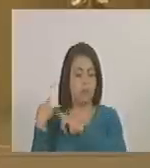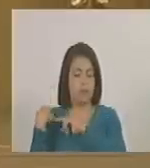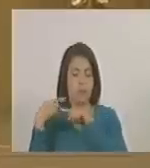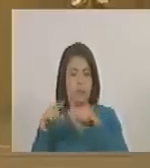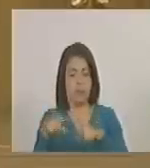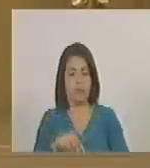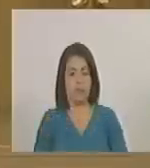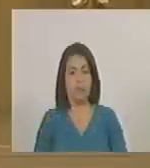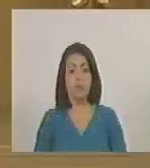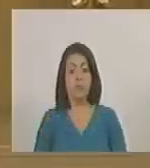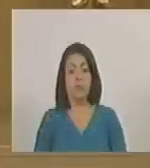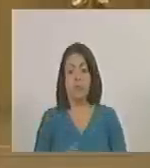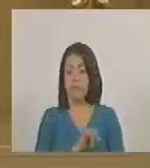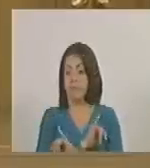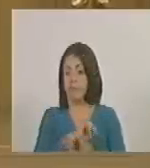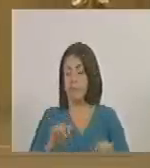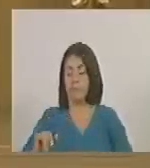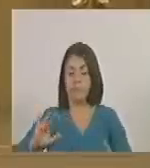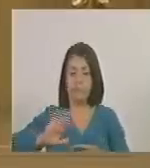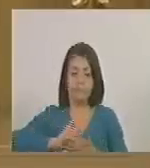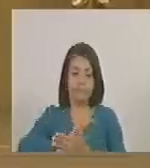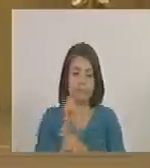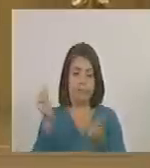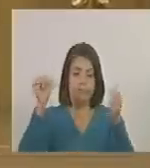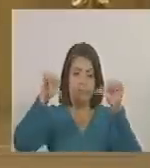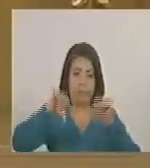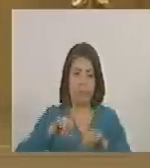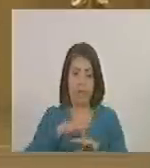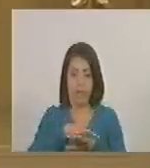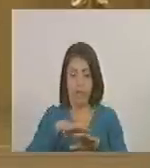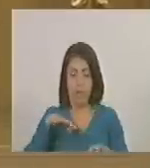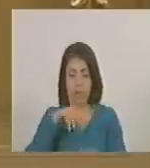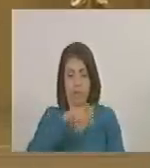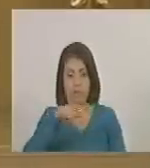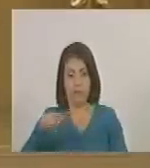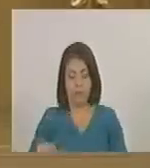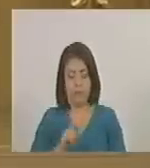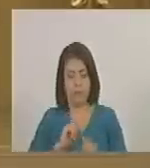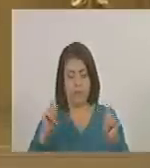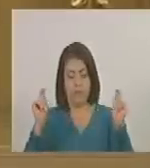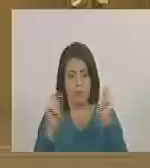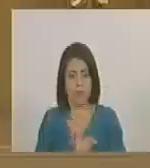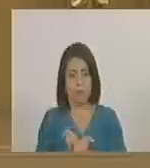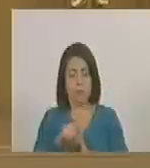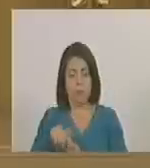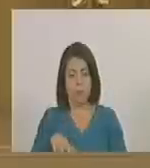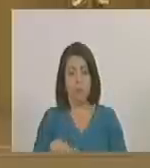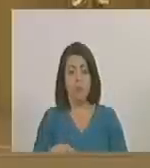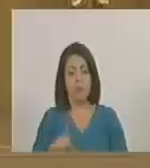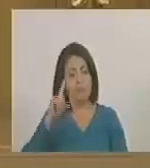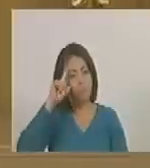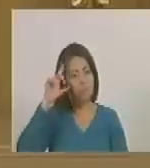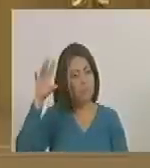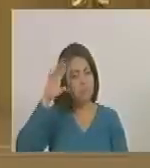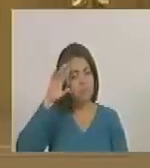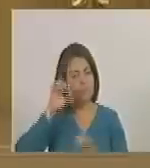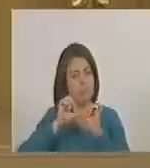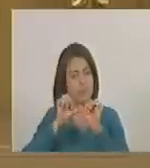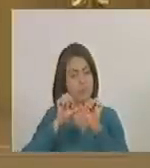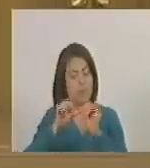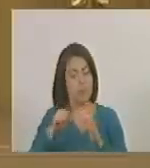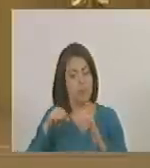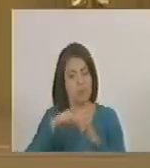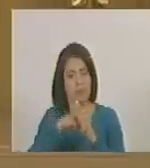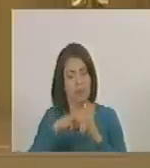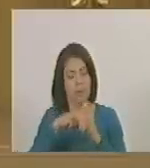representativa, que terminó defraudando a las mayorías populares, convirtiéndose en una inspiración para continuar las